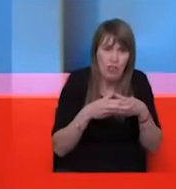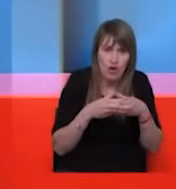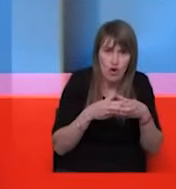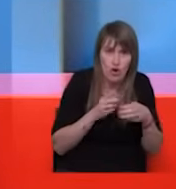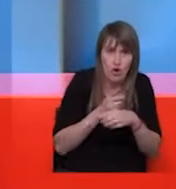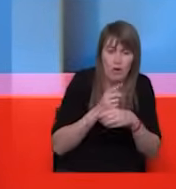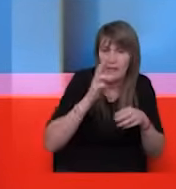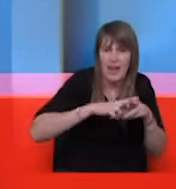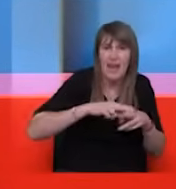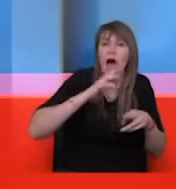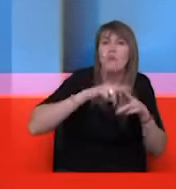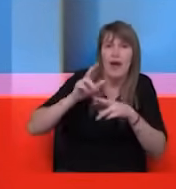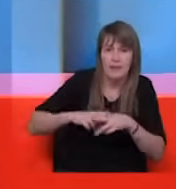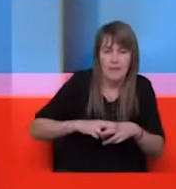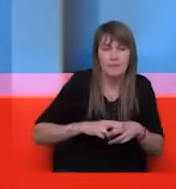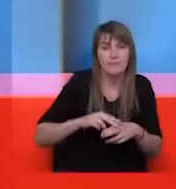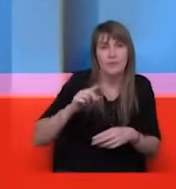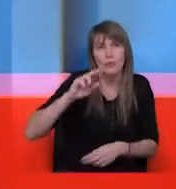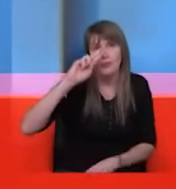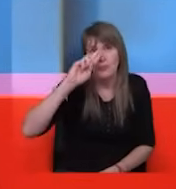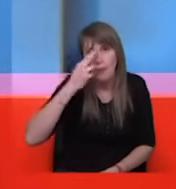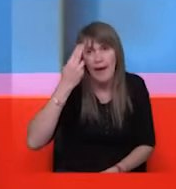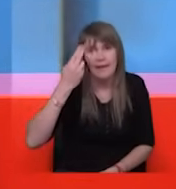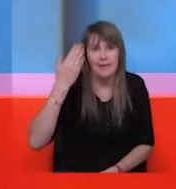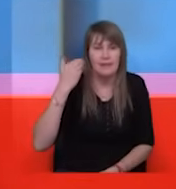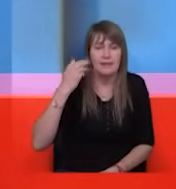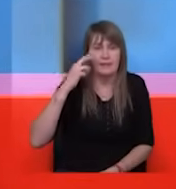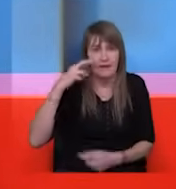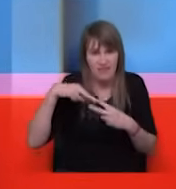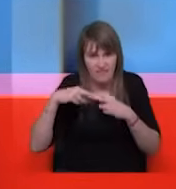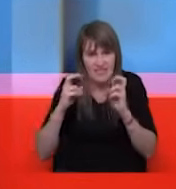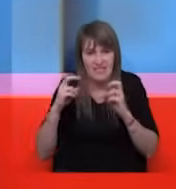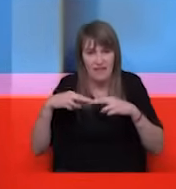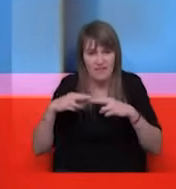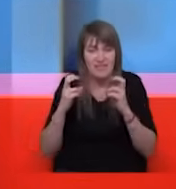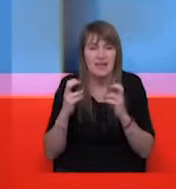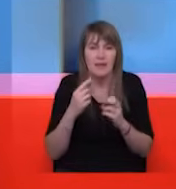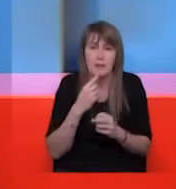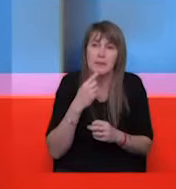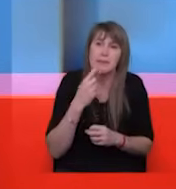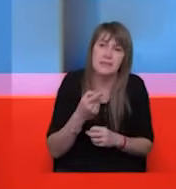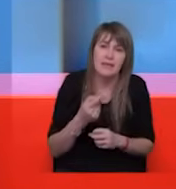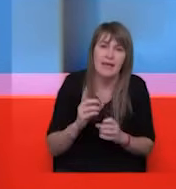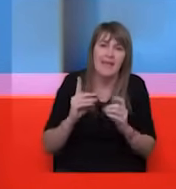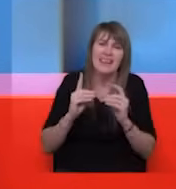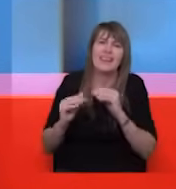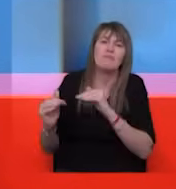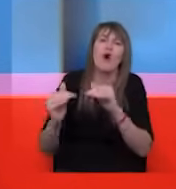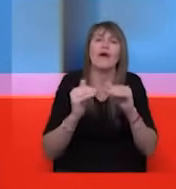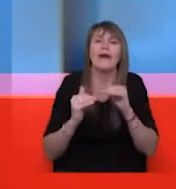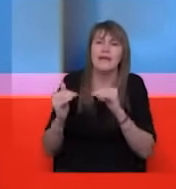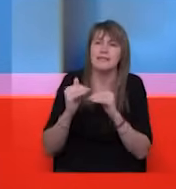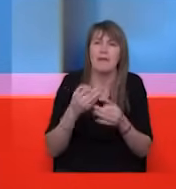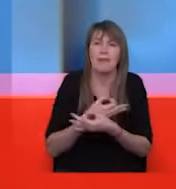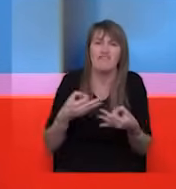ese Uruguay que hoy algunos que hacen de revisionistas lo quieren plantear como una democracia poco menos que